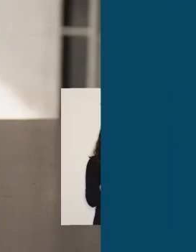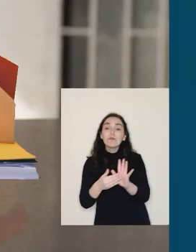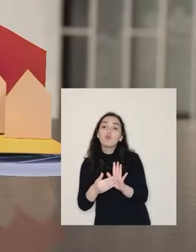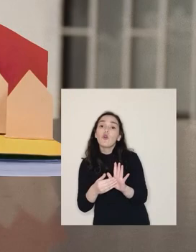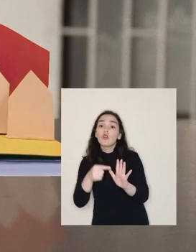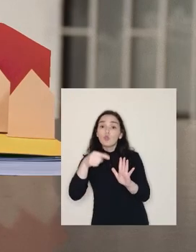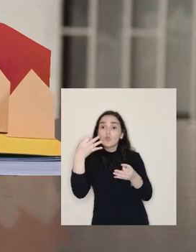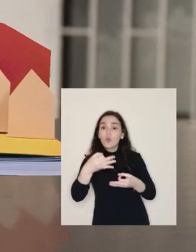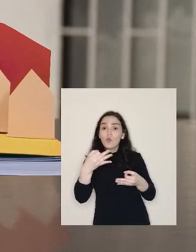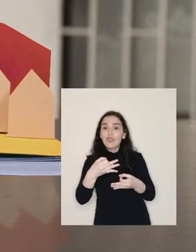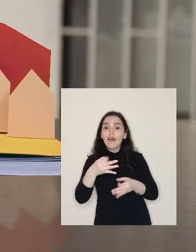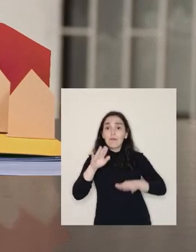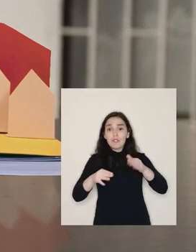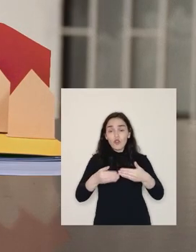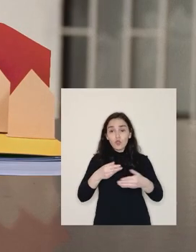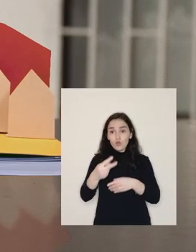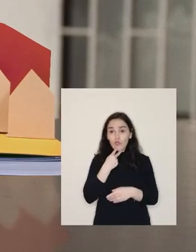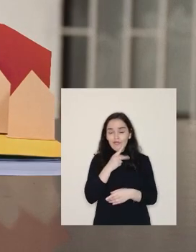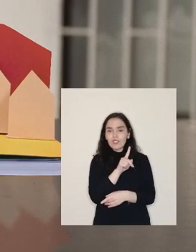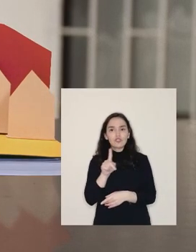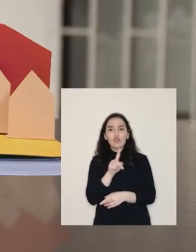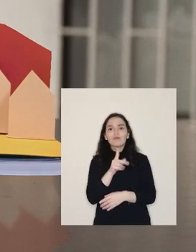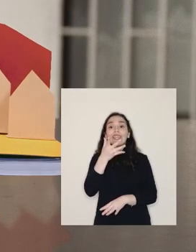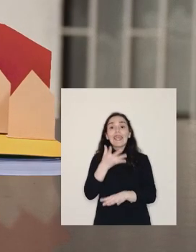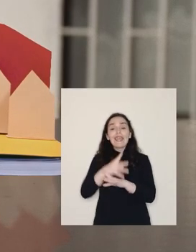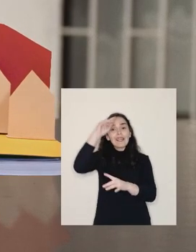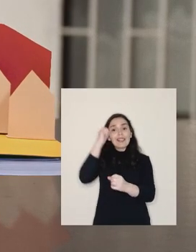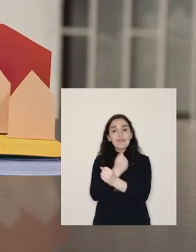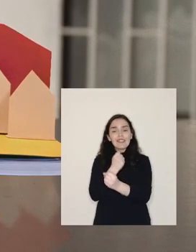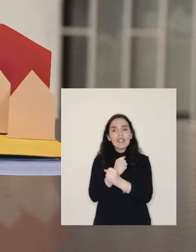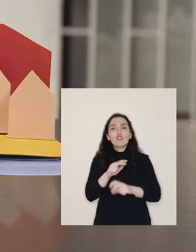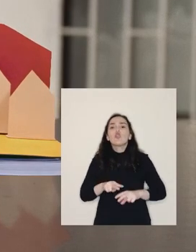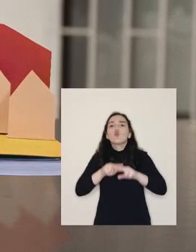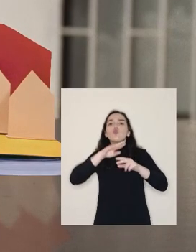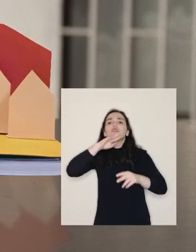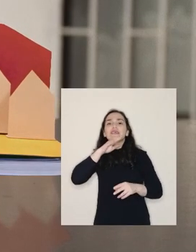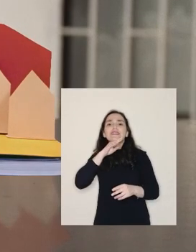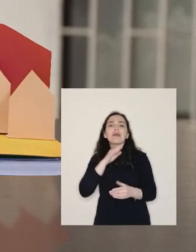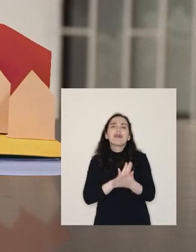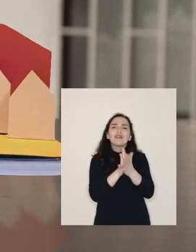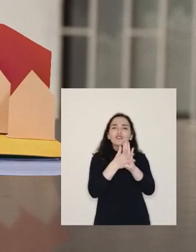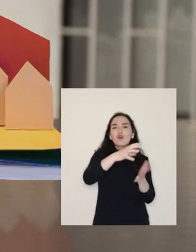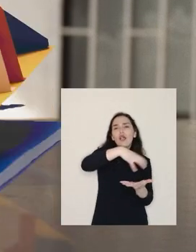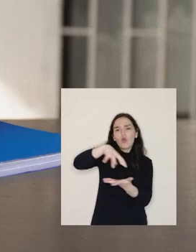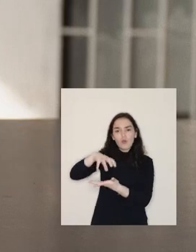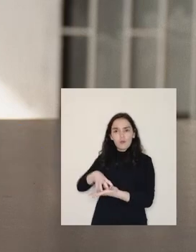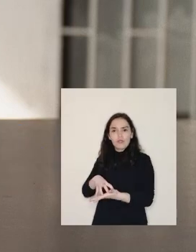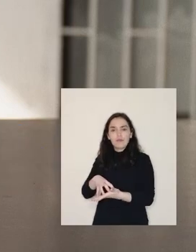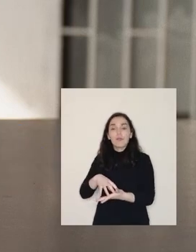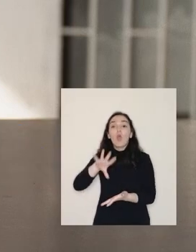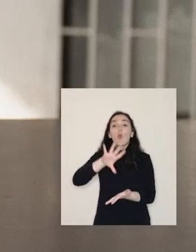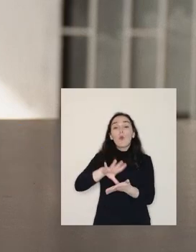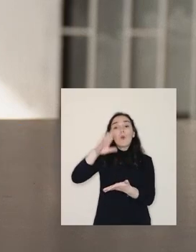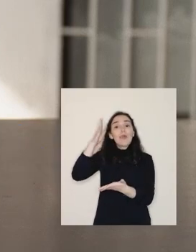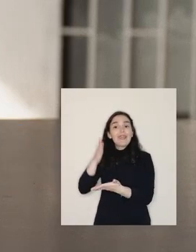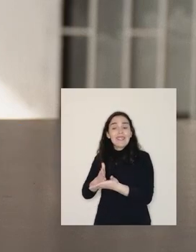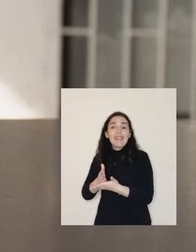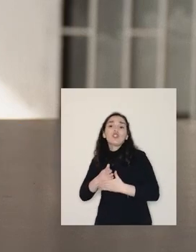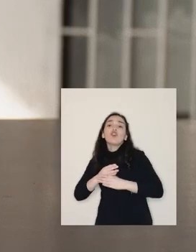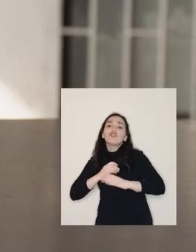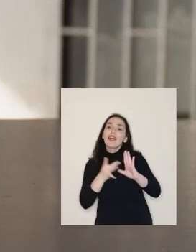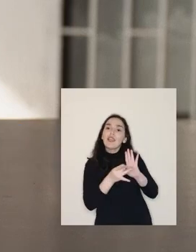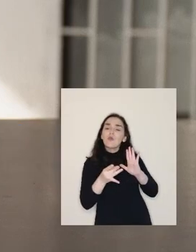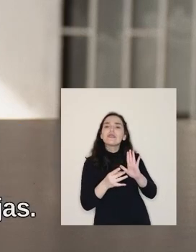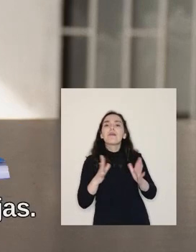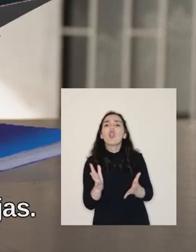Te propongo que tu seguridad no dependa de dónde vives, donde hayan carabineros y recursos suficientes para cada comuna. Un país comprometido contra